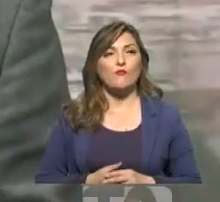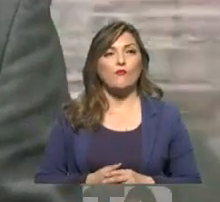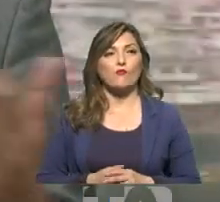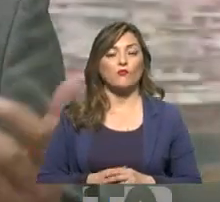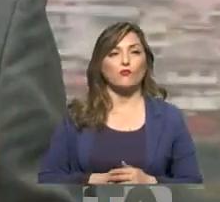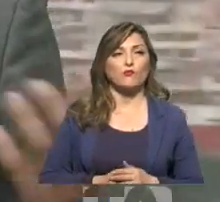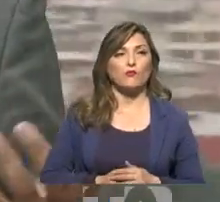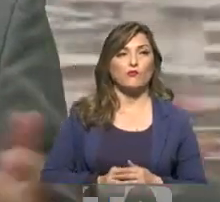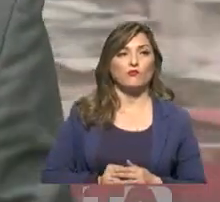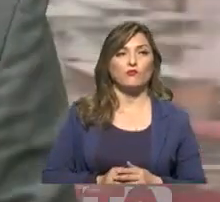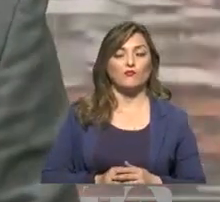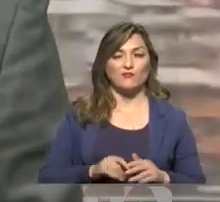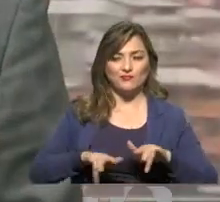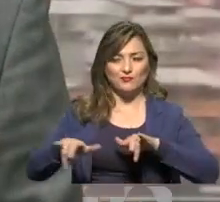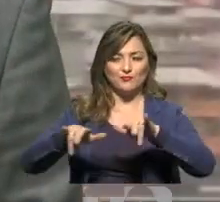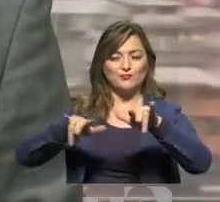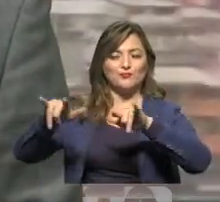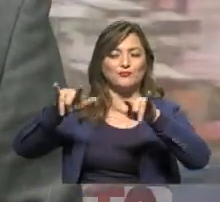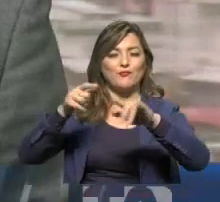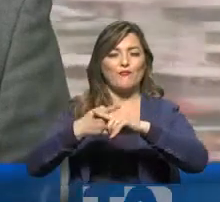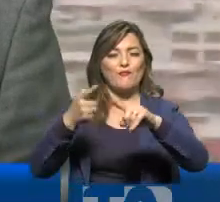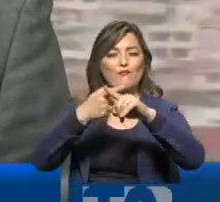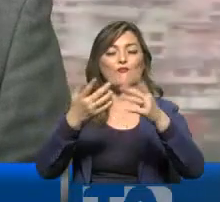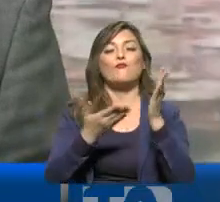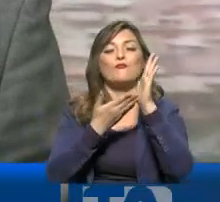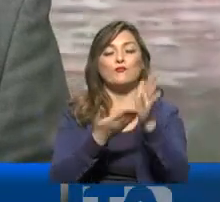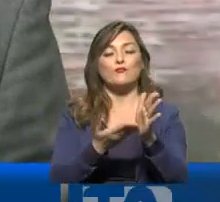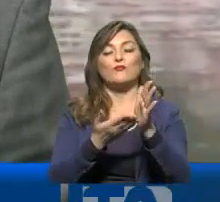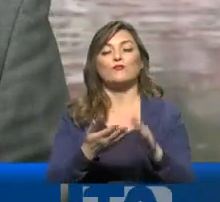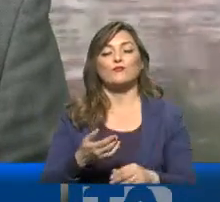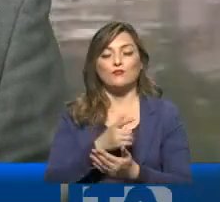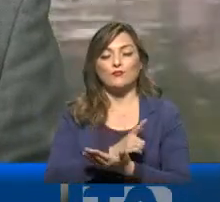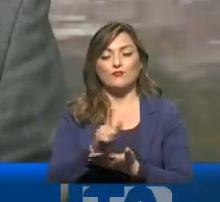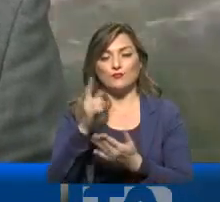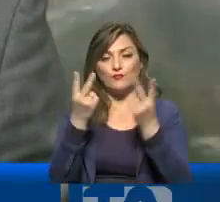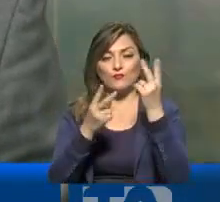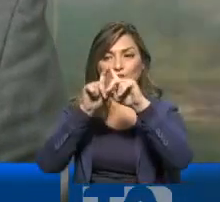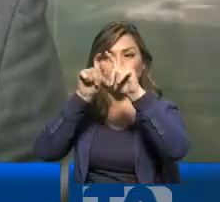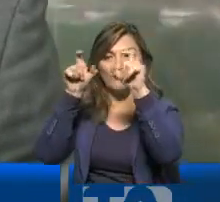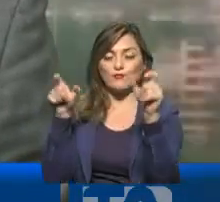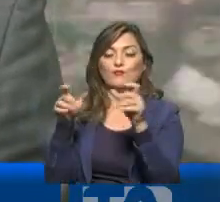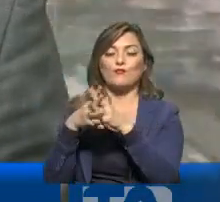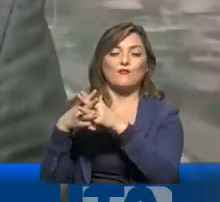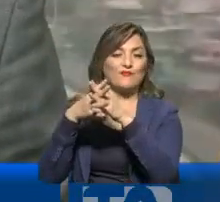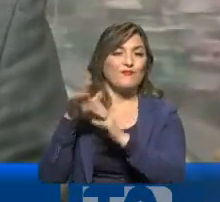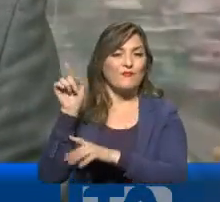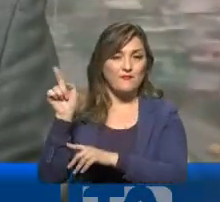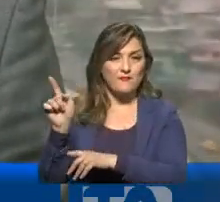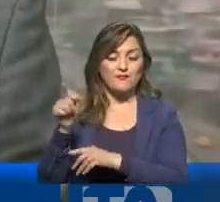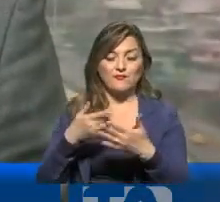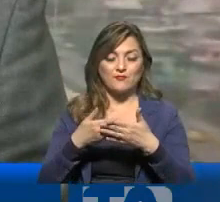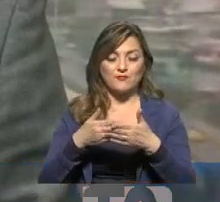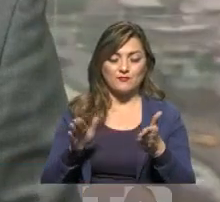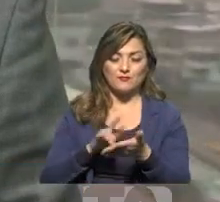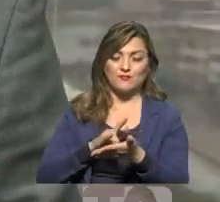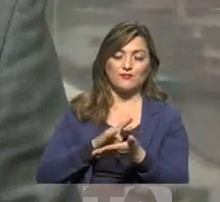reapertura de nuevas rutas aéreas. Justamente en esta semana tuvimos la visita, por ejemplo, de Eastern, una aerolínea americana. Se van a abrir las